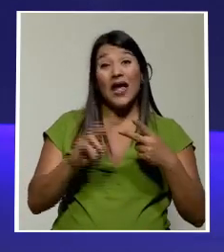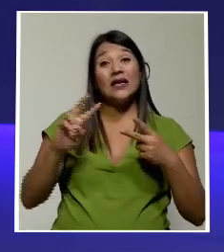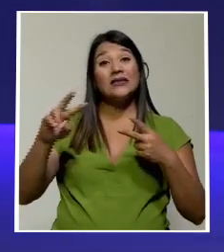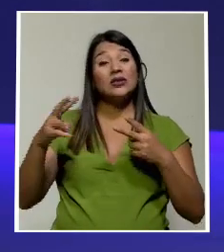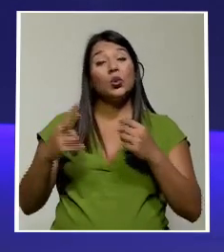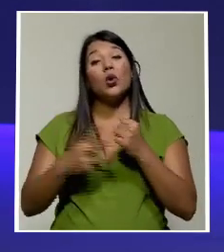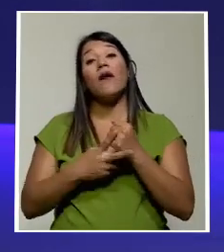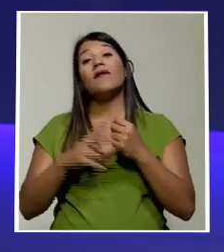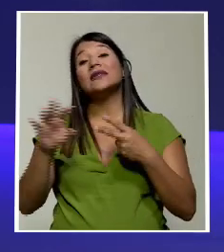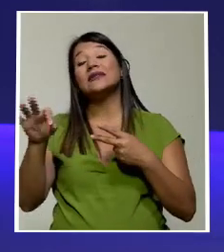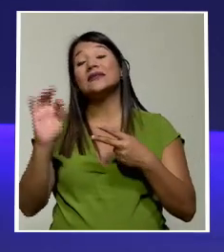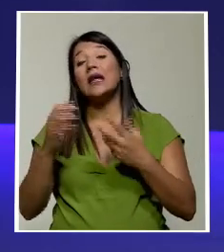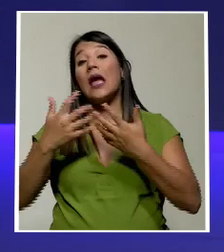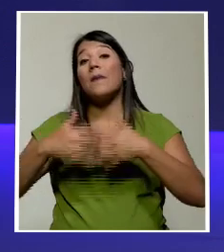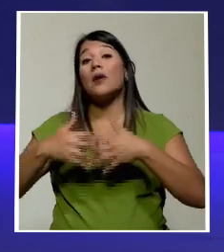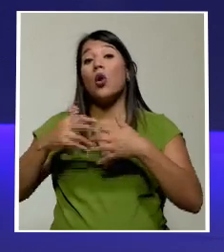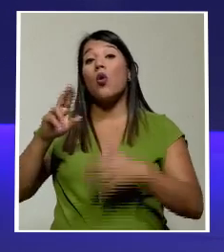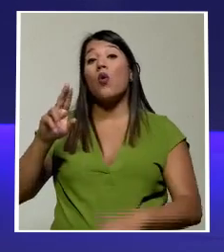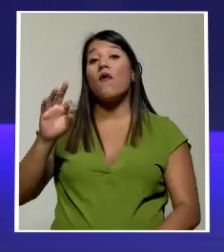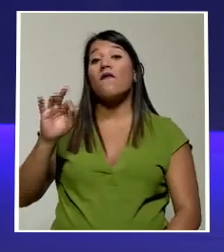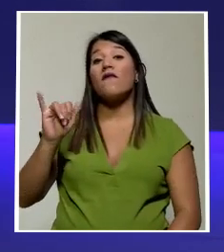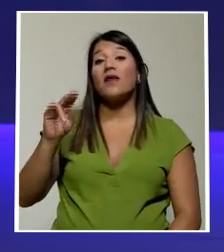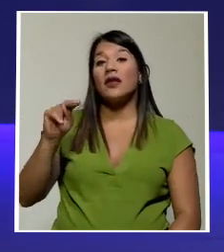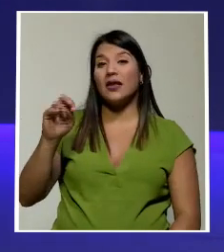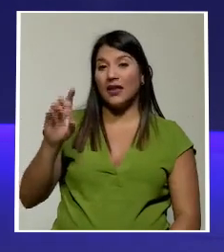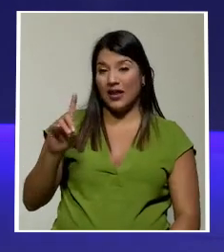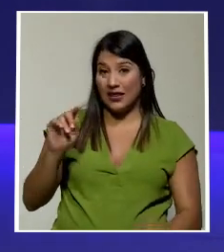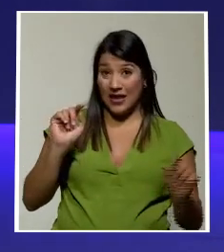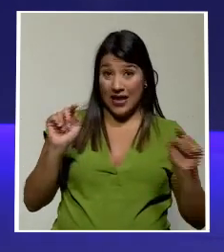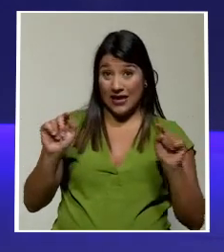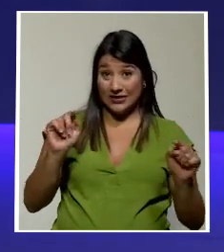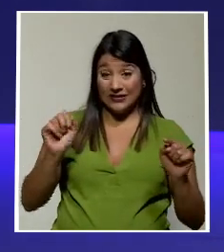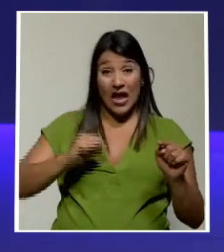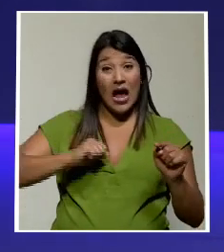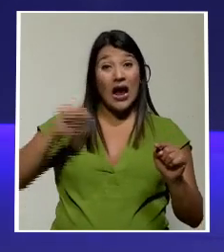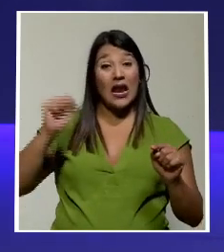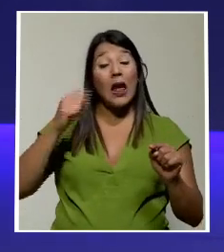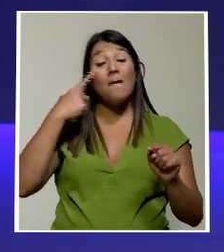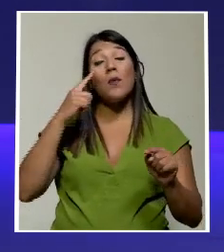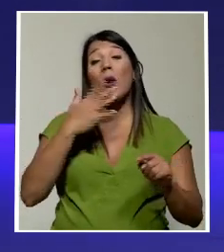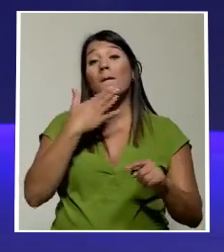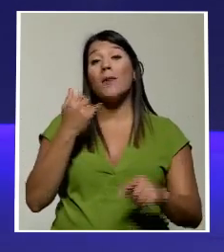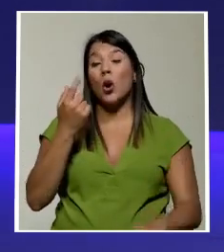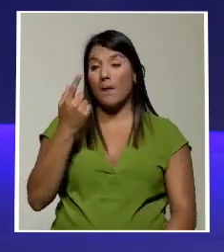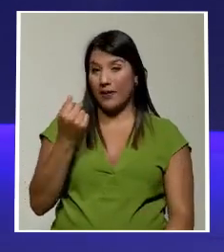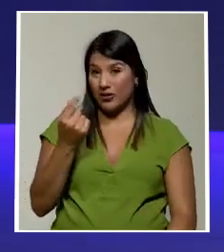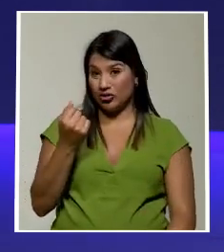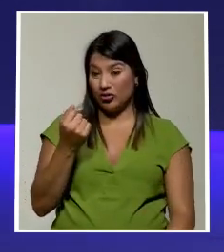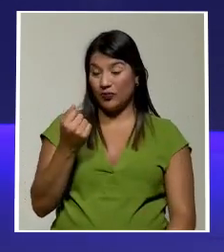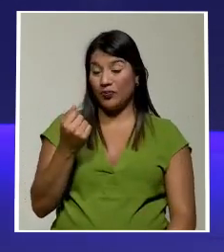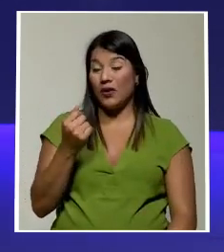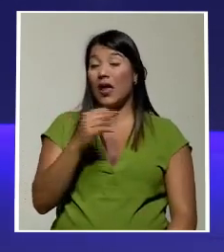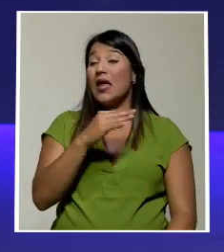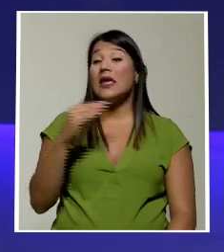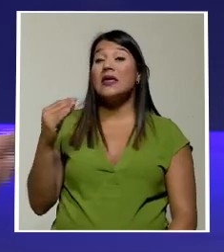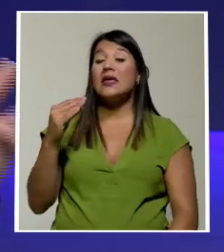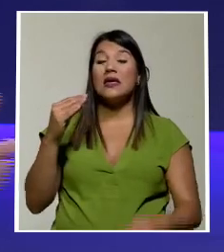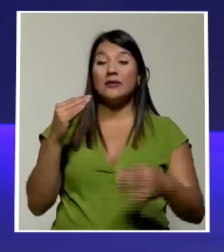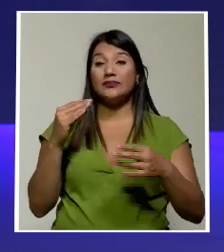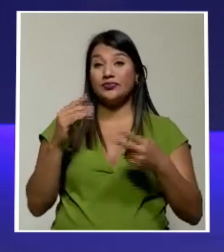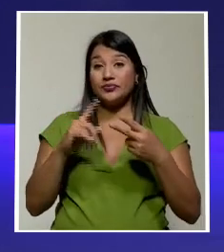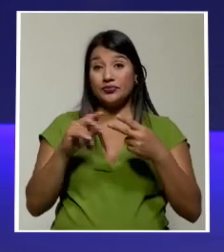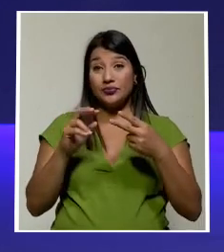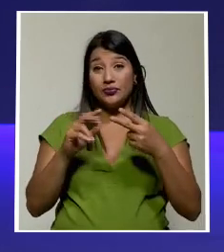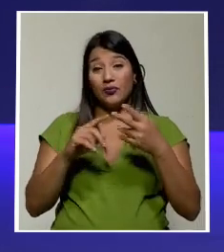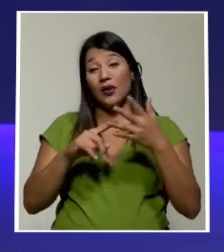ronda se adjudicó a la empresa Ufinet. Ambas, cuando ganan por el mejor precio. En este caso, tanto las otras